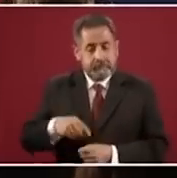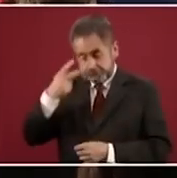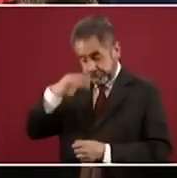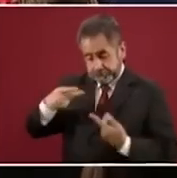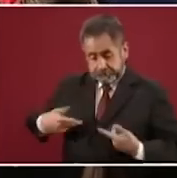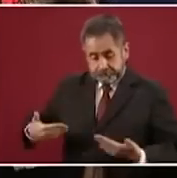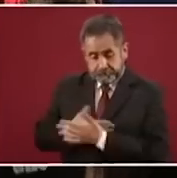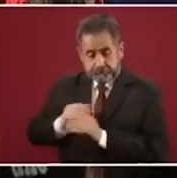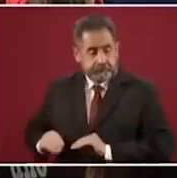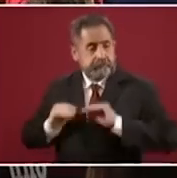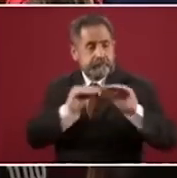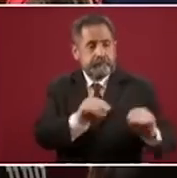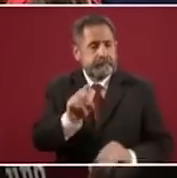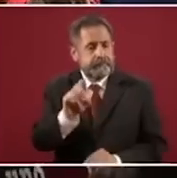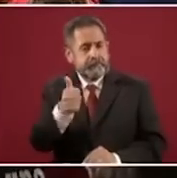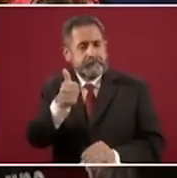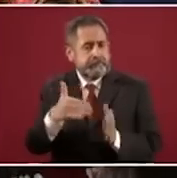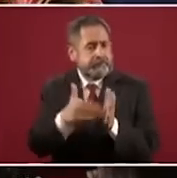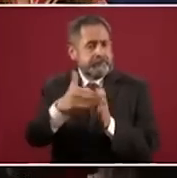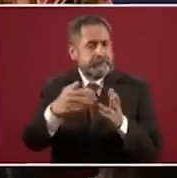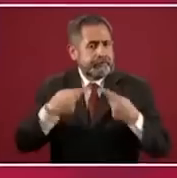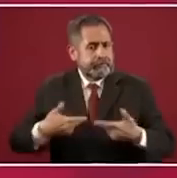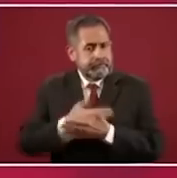de mexicanos en Estados Unidos,